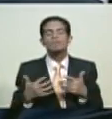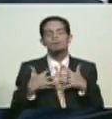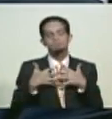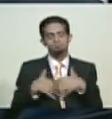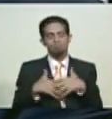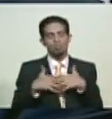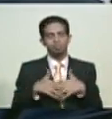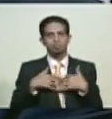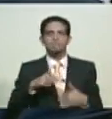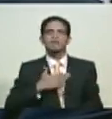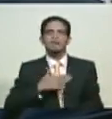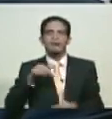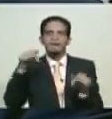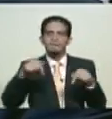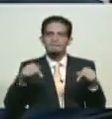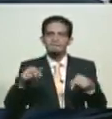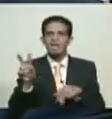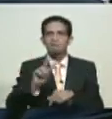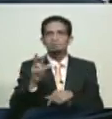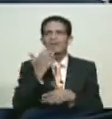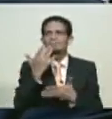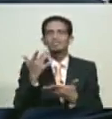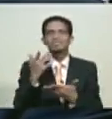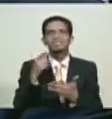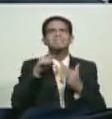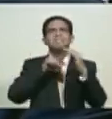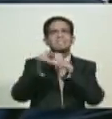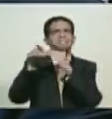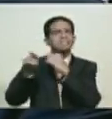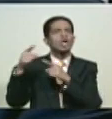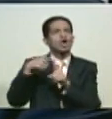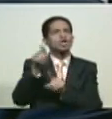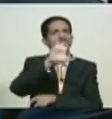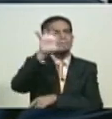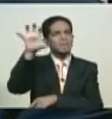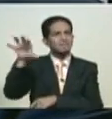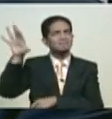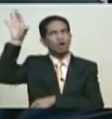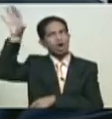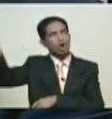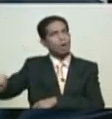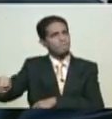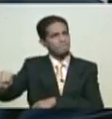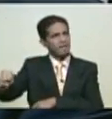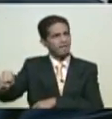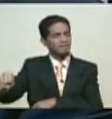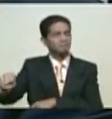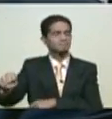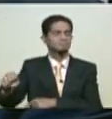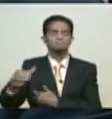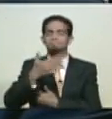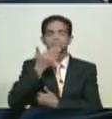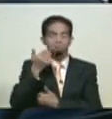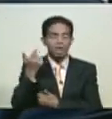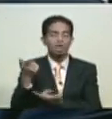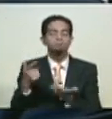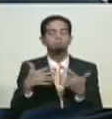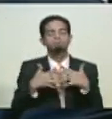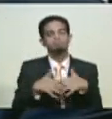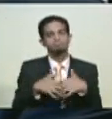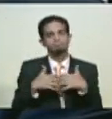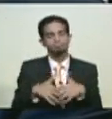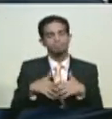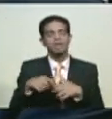de papel para dejar de depender de las acciones groseras contra la patria venezolana